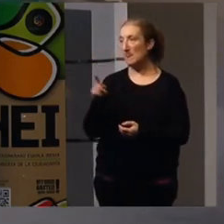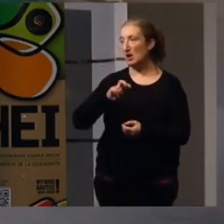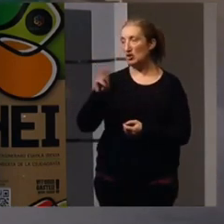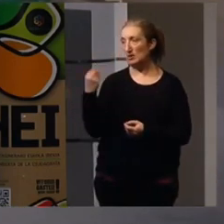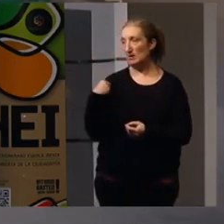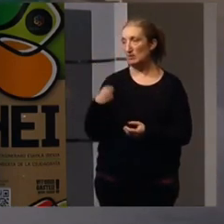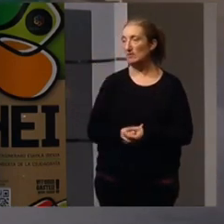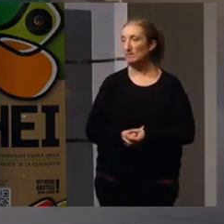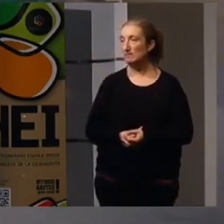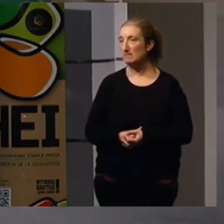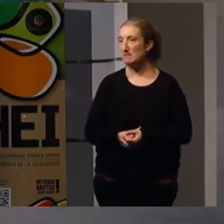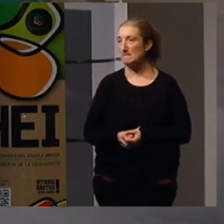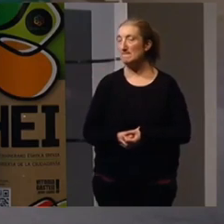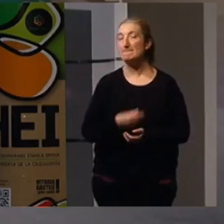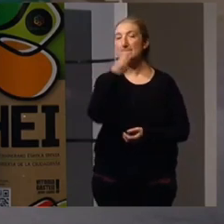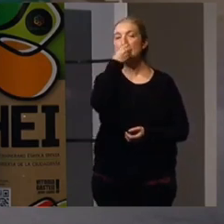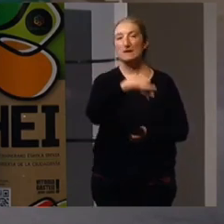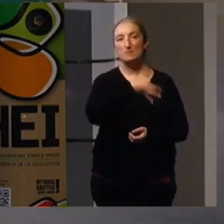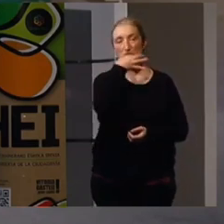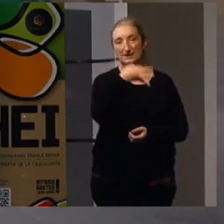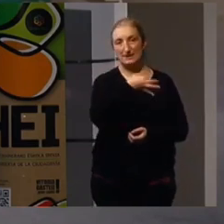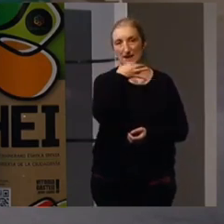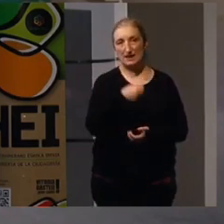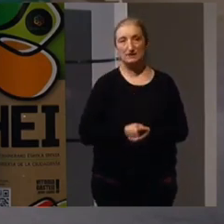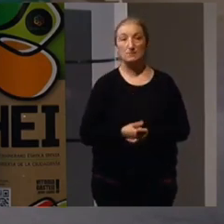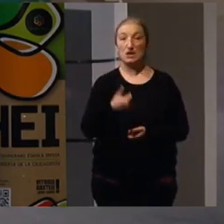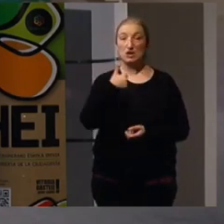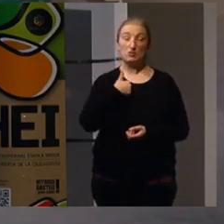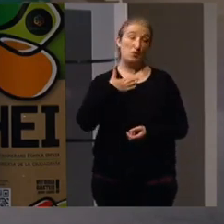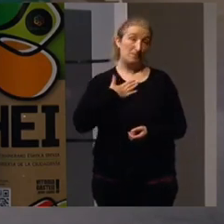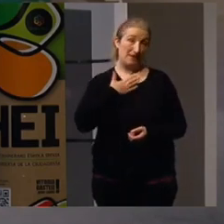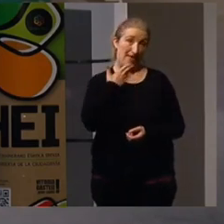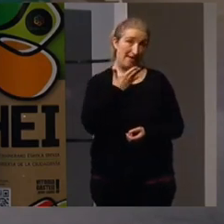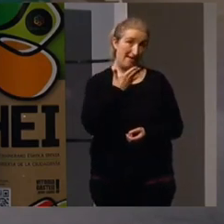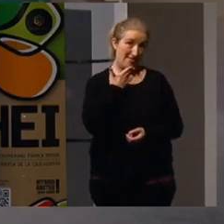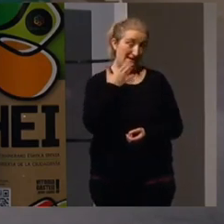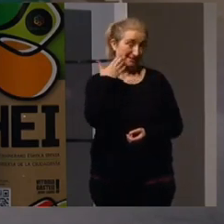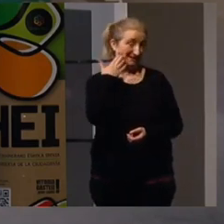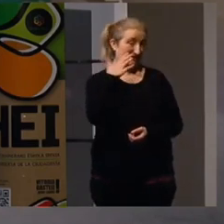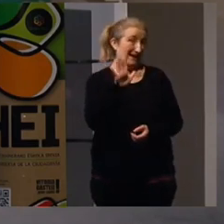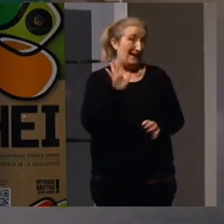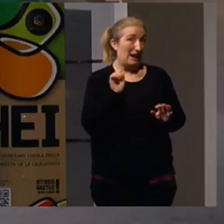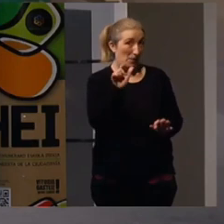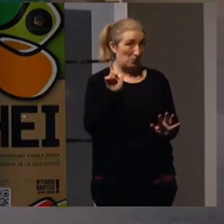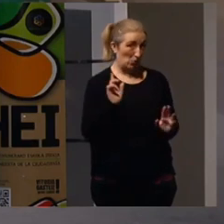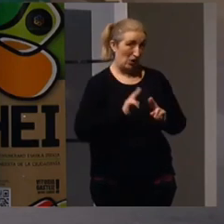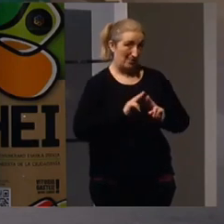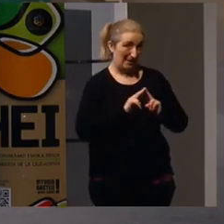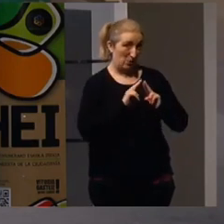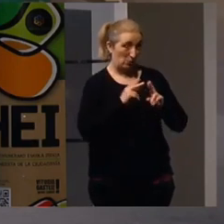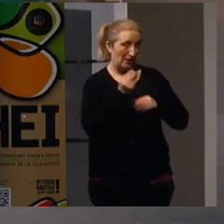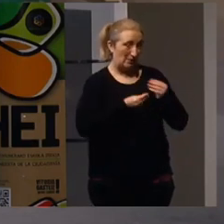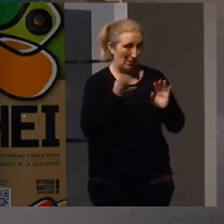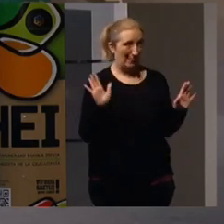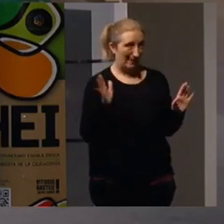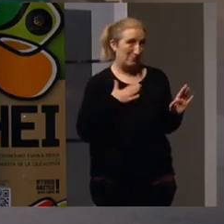Ahí, sí. Buenas tardes. Hola. Bueno, yo por mi edad igual te extrañará las preguntas que